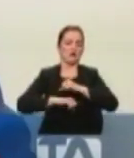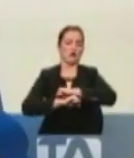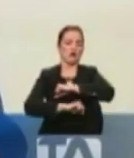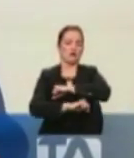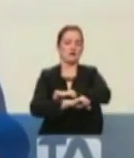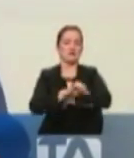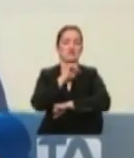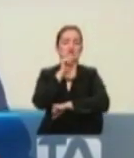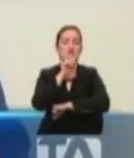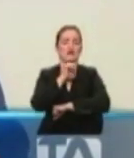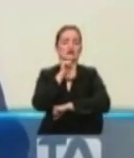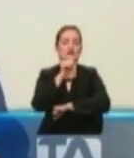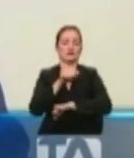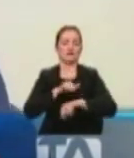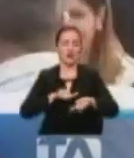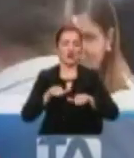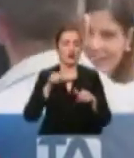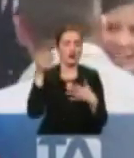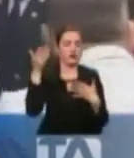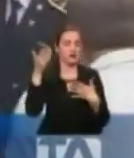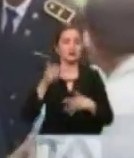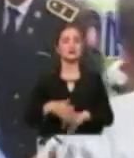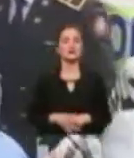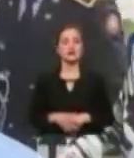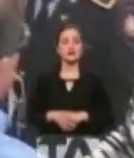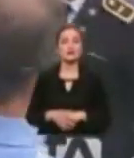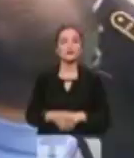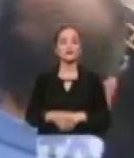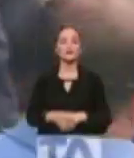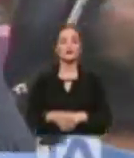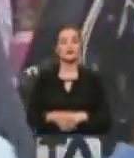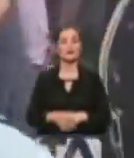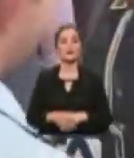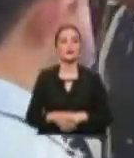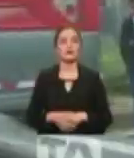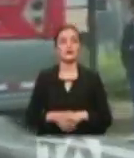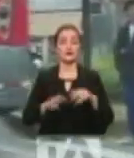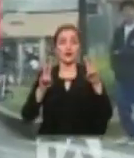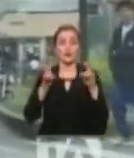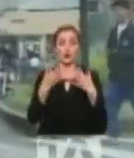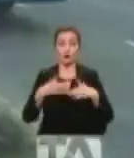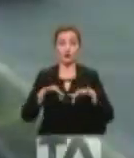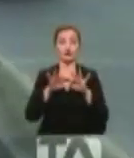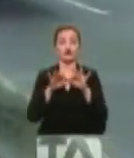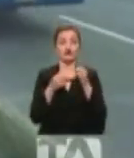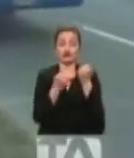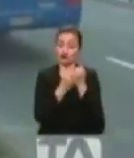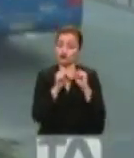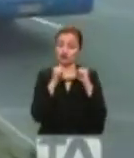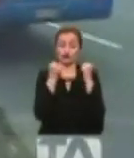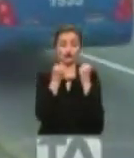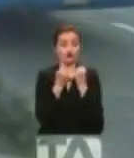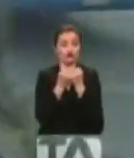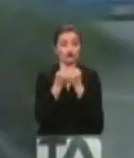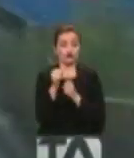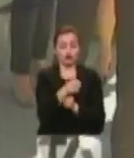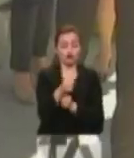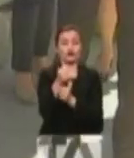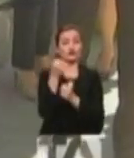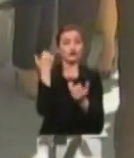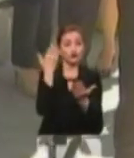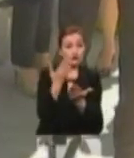por su falta de gestión política. Destacable fue su apoyo al tema social. En movilidad extendió el sistema Ecovía hasta